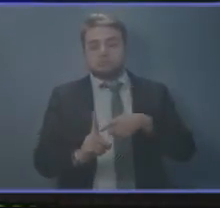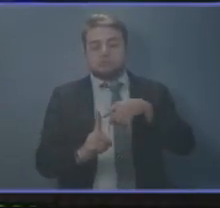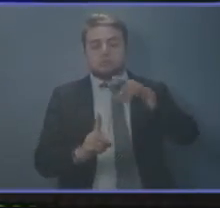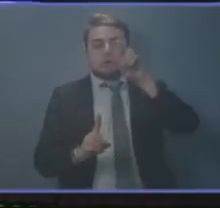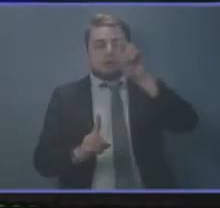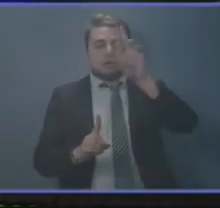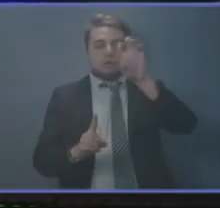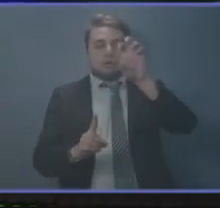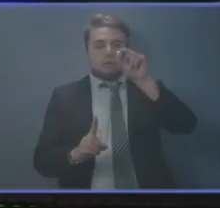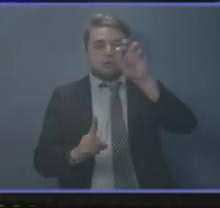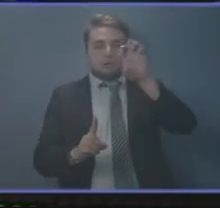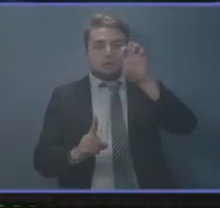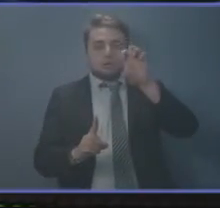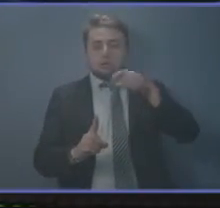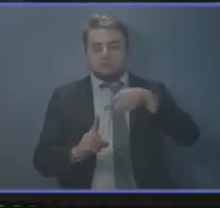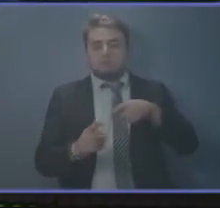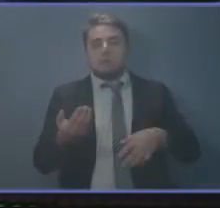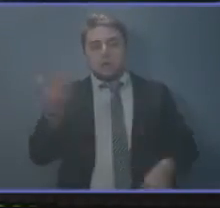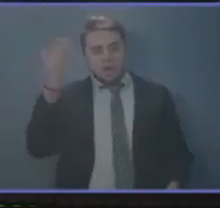Y ellos expresaban,